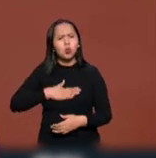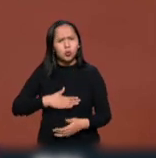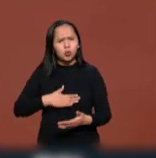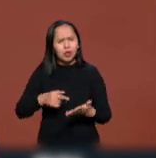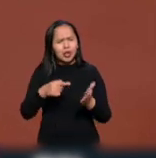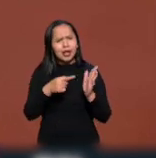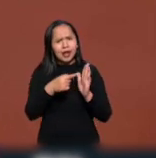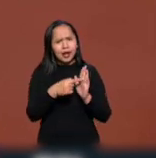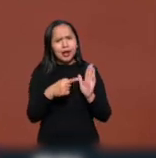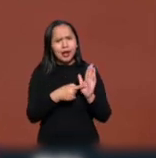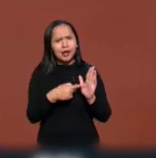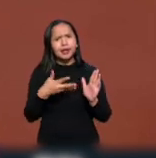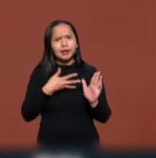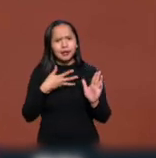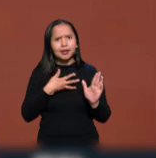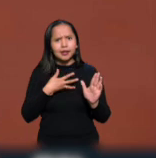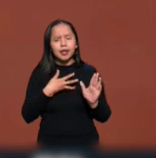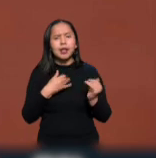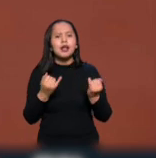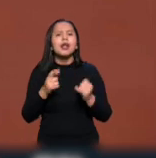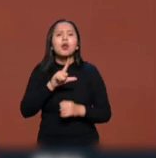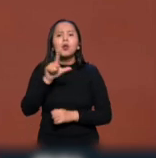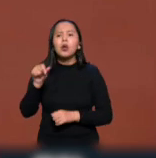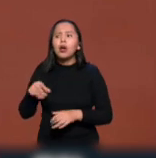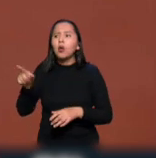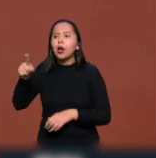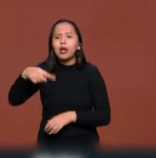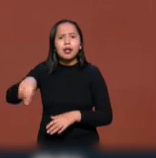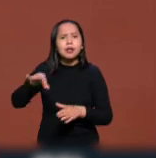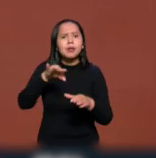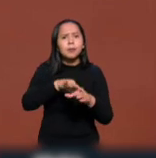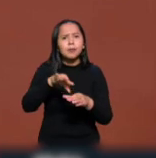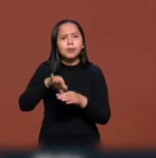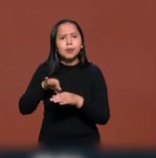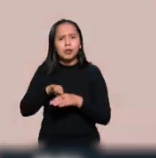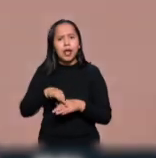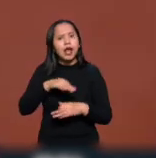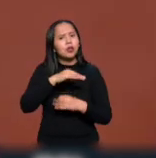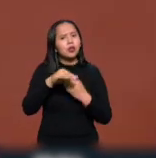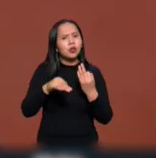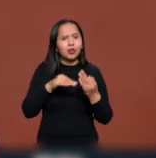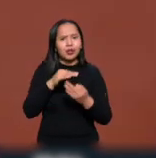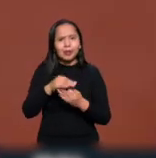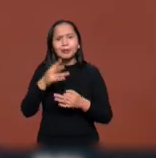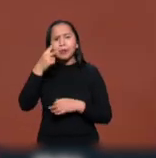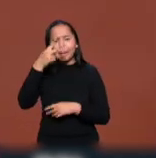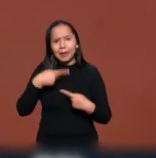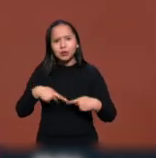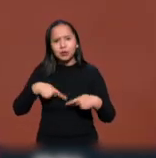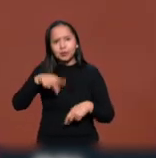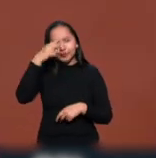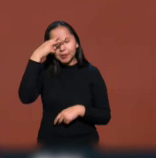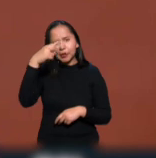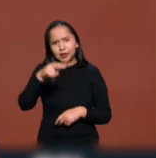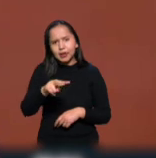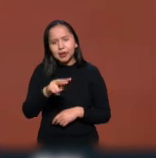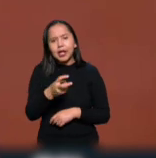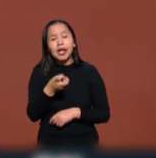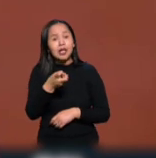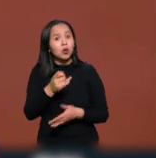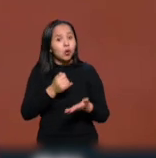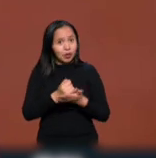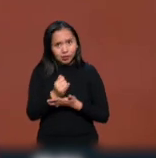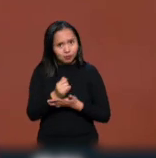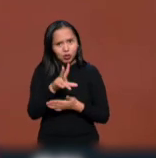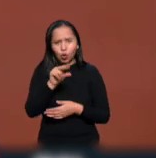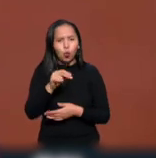que eventualmente será votada de cara a todos los mexicanos. No nos equivoquemos. No es una decisión, es